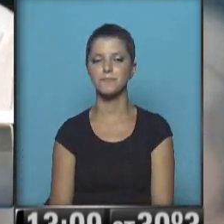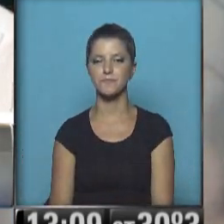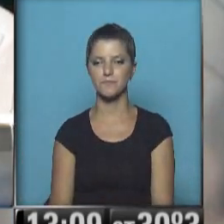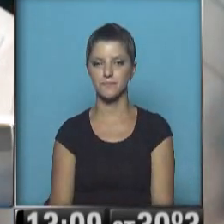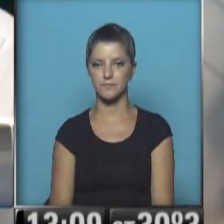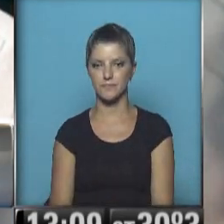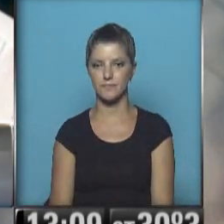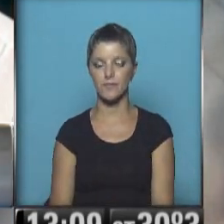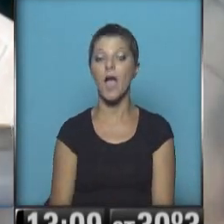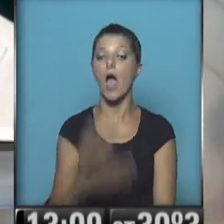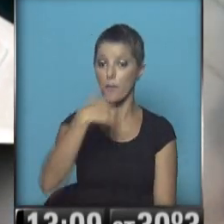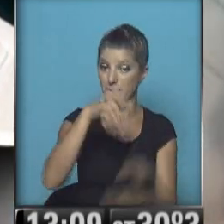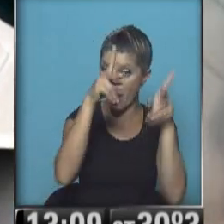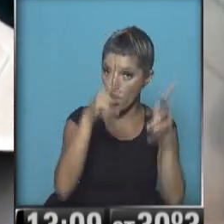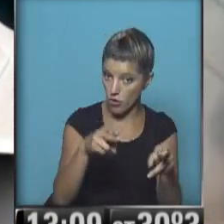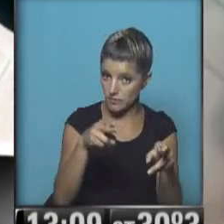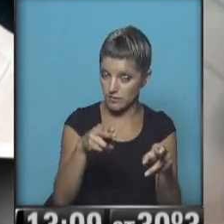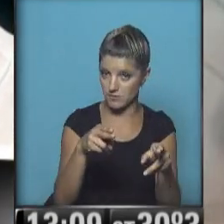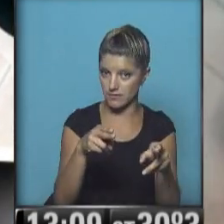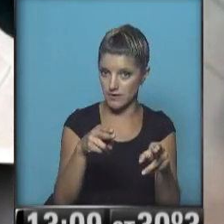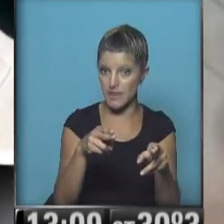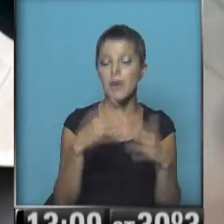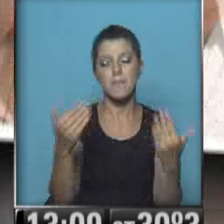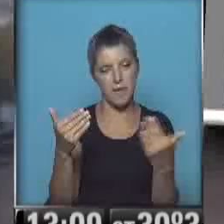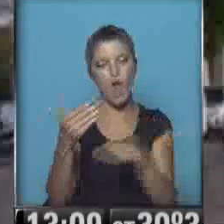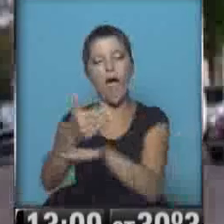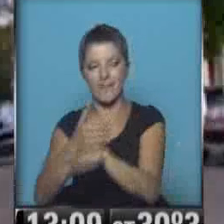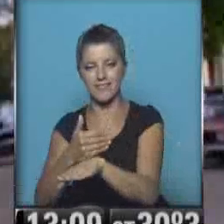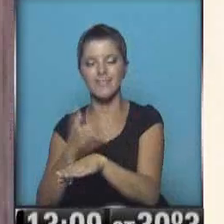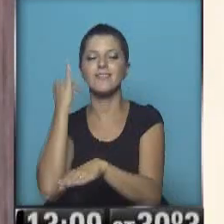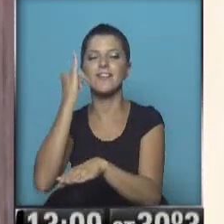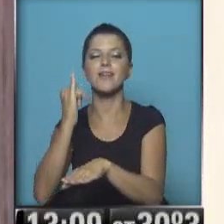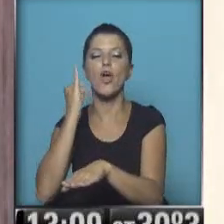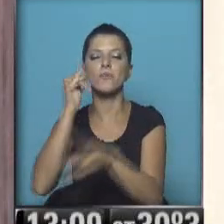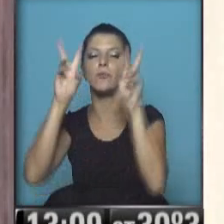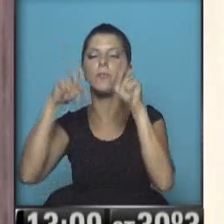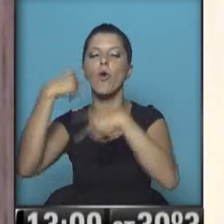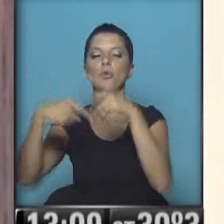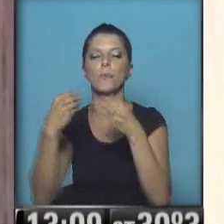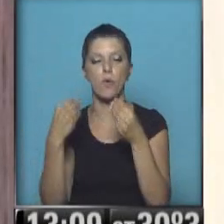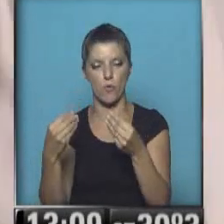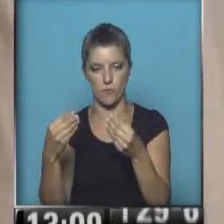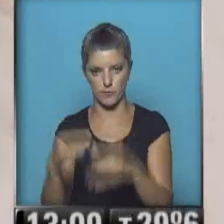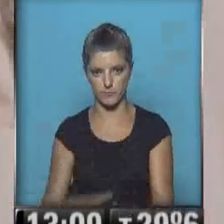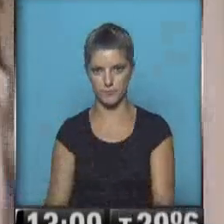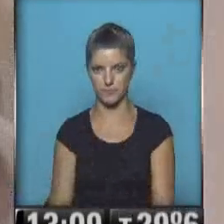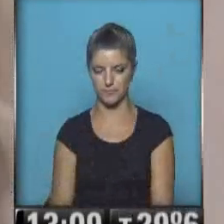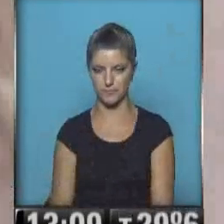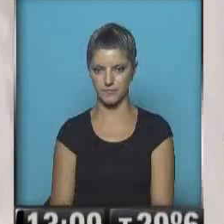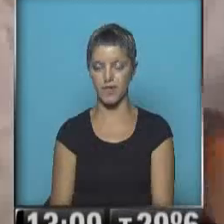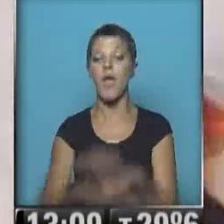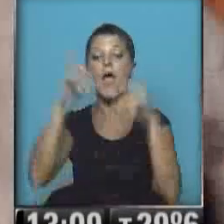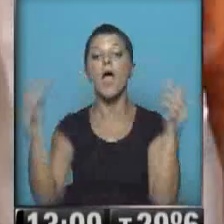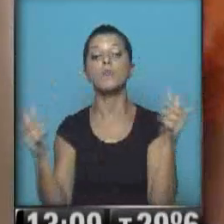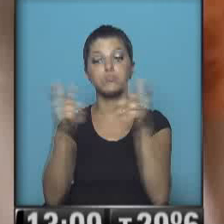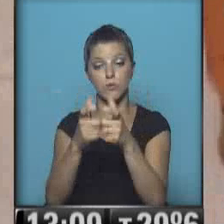0800-444-1777-4535-0709. Nos vamos a una nueva pausa, pero les vamos a adelantar los temas que vamos a desarrollar en el próximo bloque. Encuentro en La